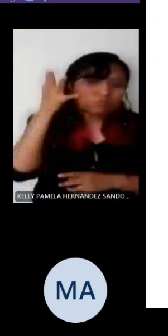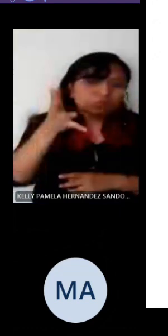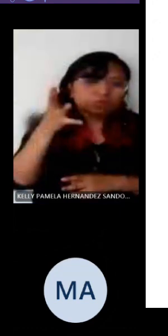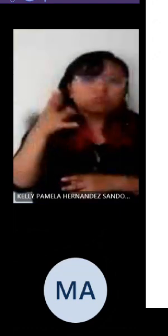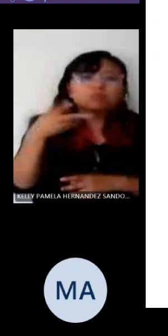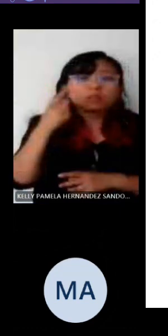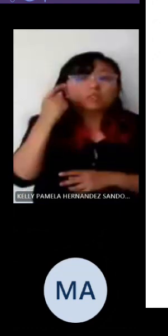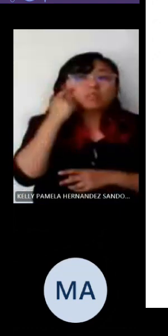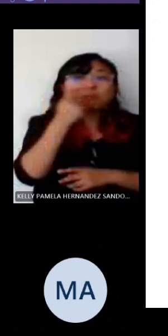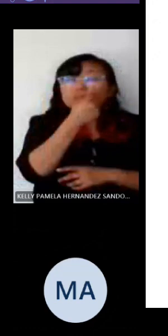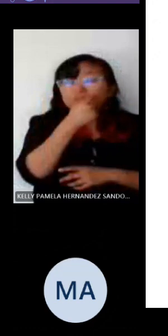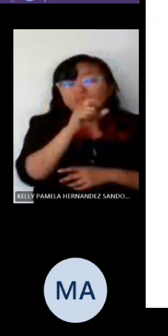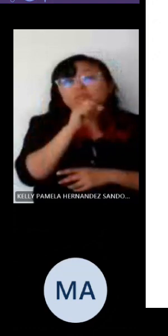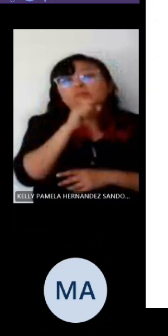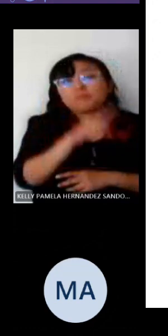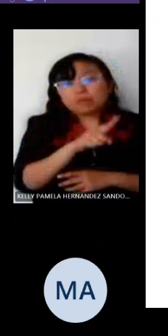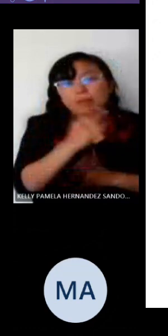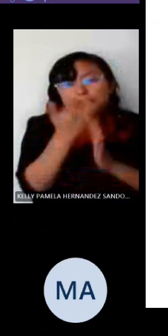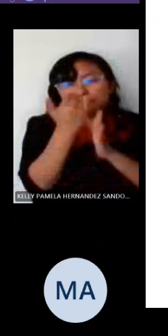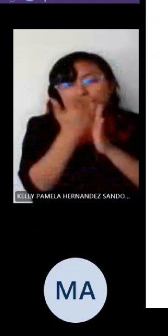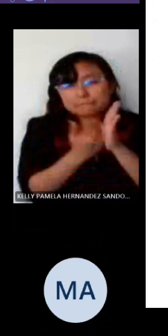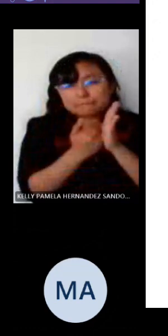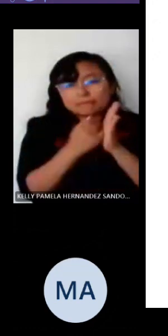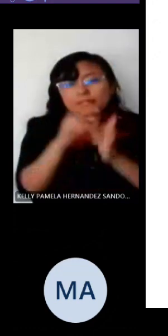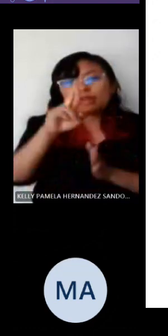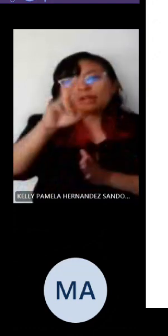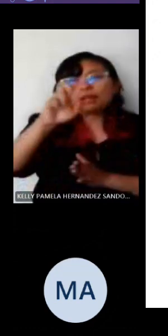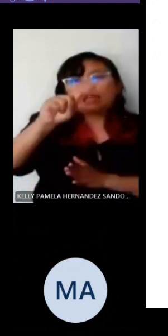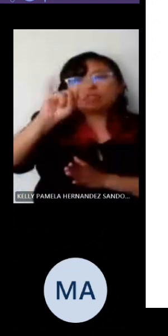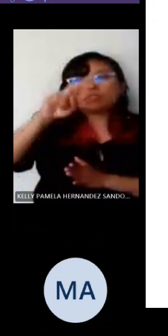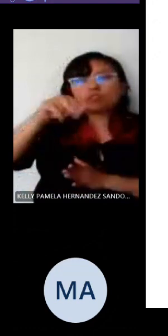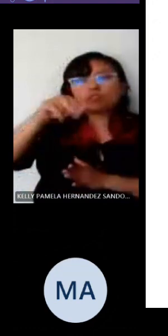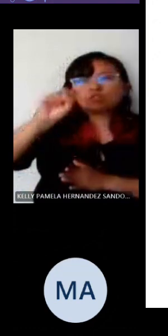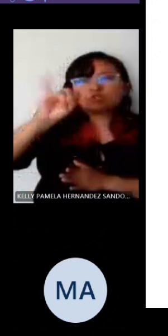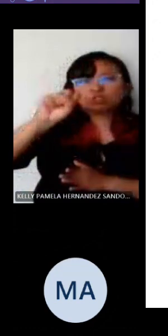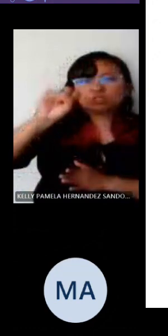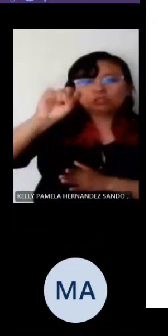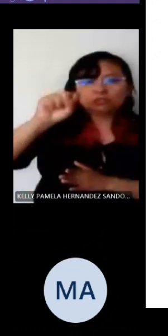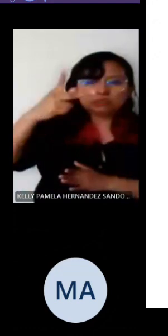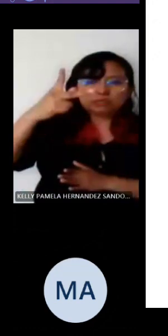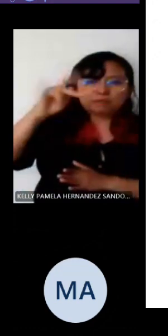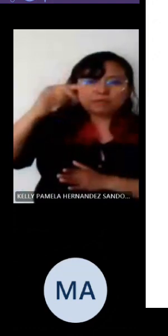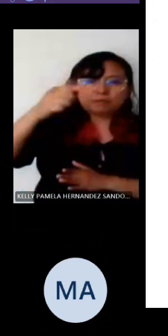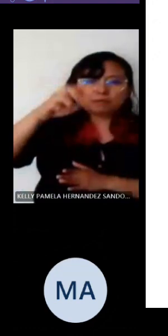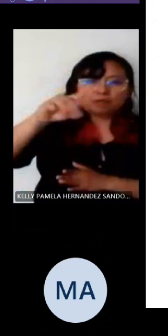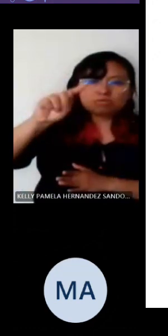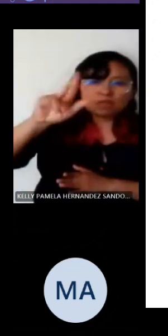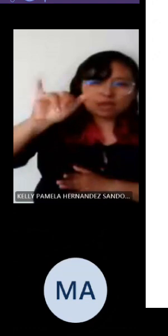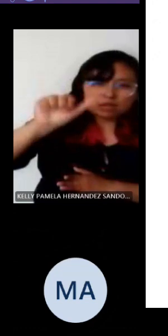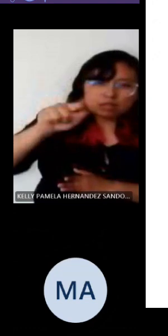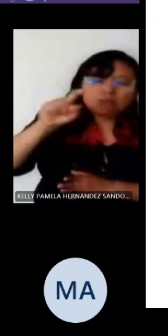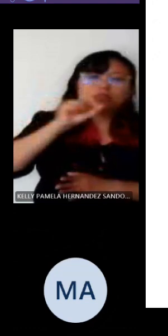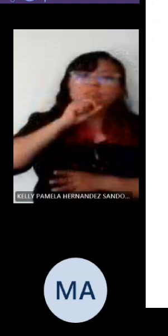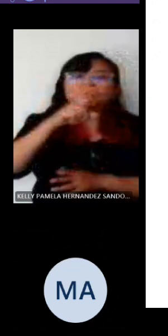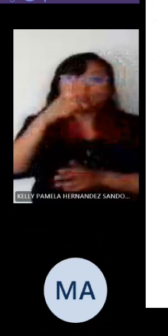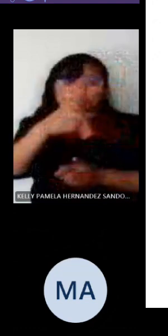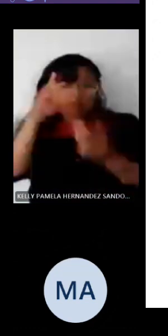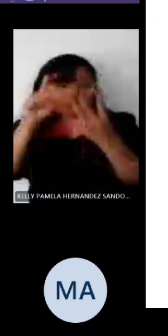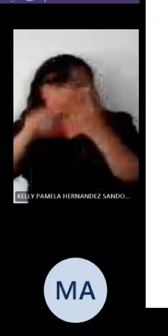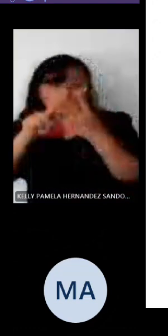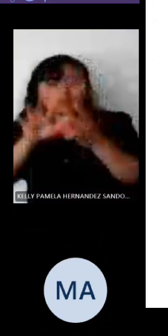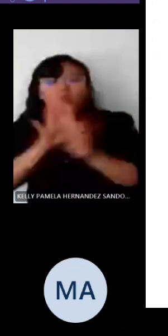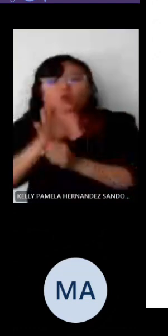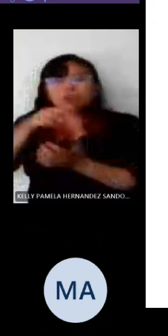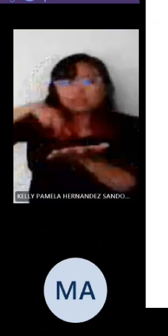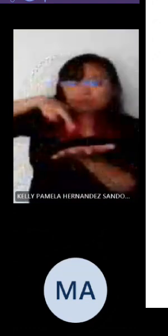que principalmente es una retinosis pigmentaria. Y la tercera es que podemos tener alteraciones en el equilibrio y normalmente